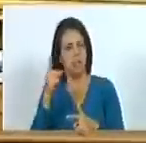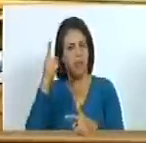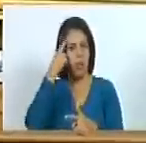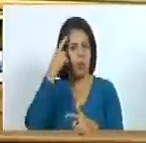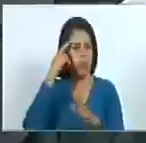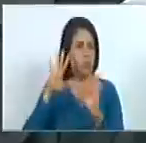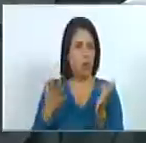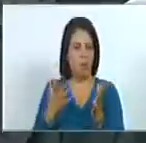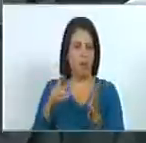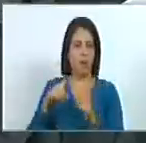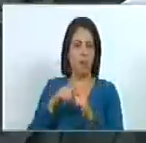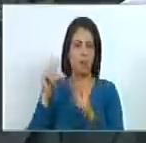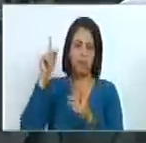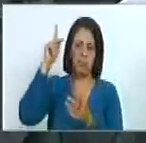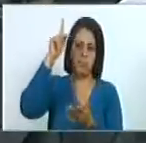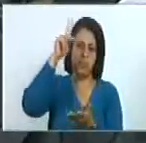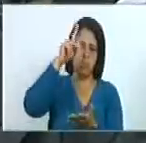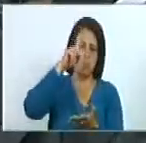Ganímedes.